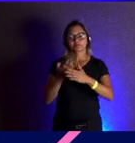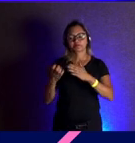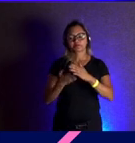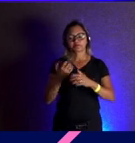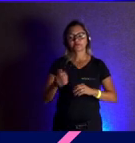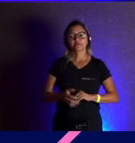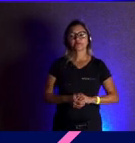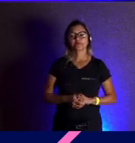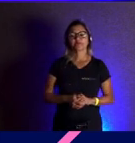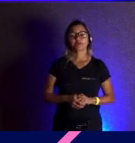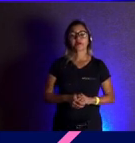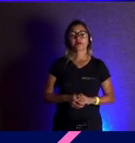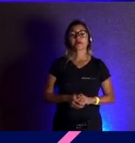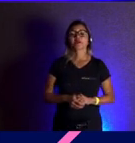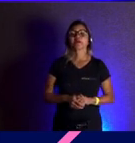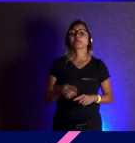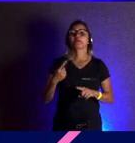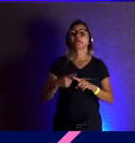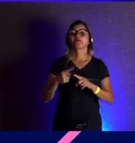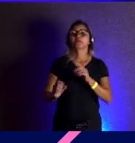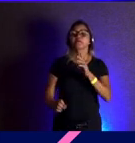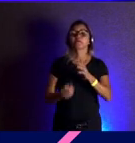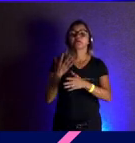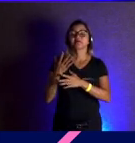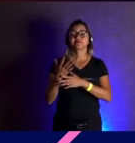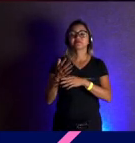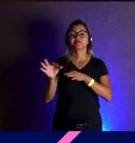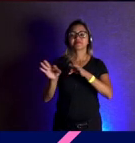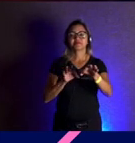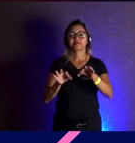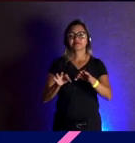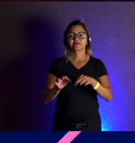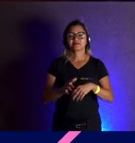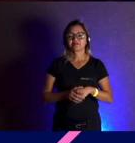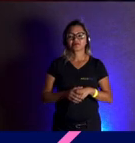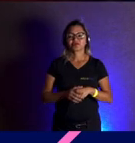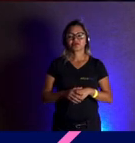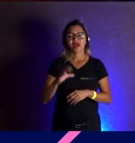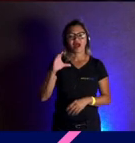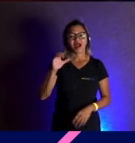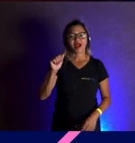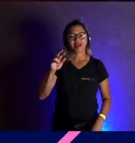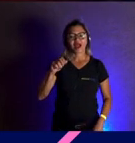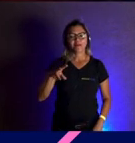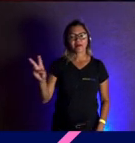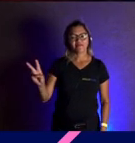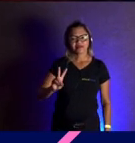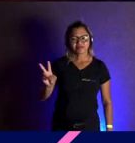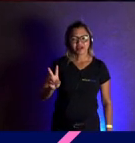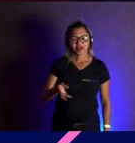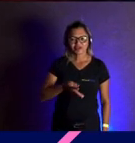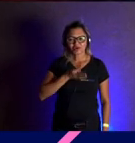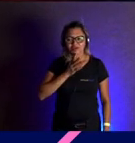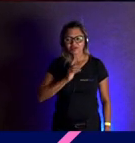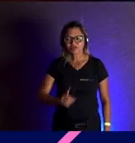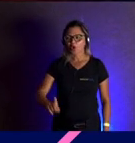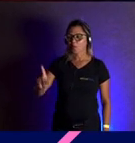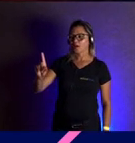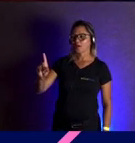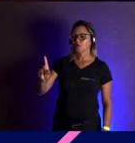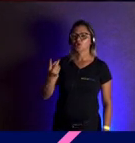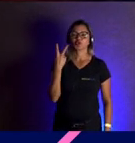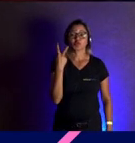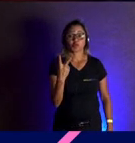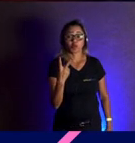¿Por qué nace este proyecto? ¿Alguno ha ido a Caracas? ¿Aquí? ¿Venezuela? ¿Una sola persona? ¿Dos?